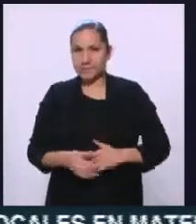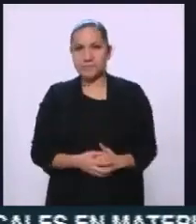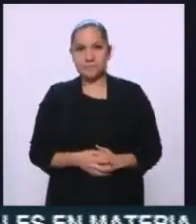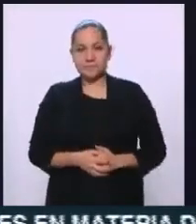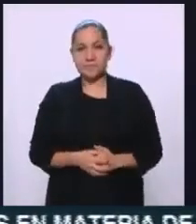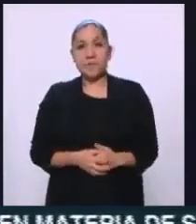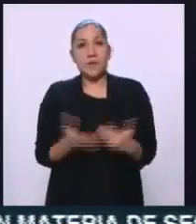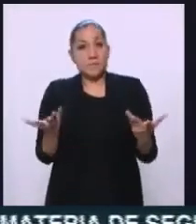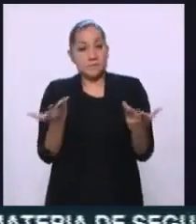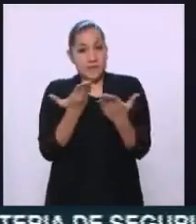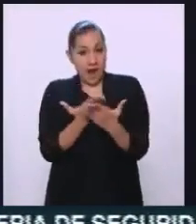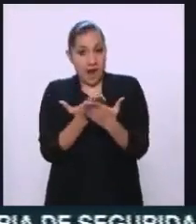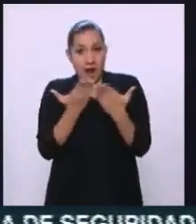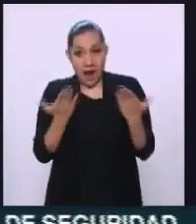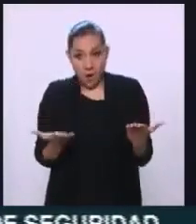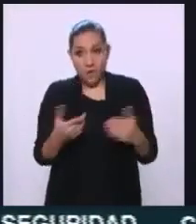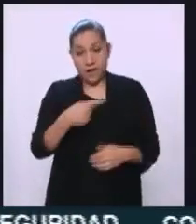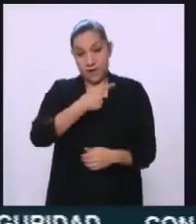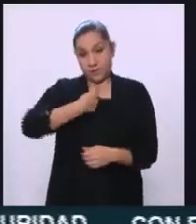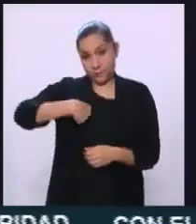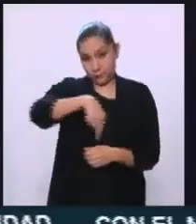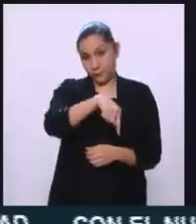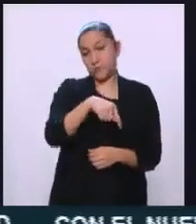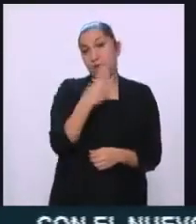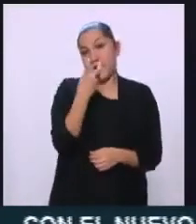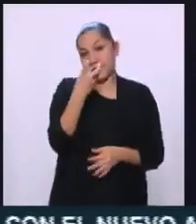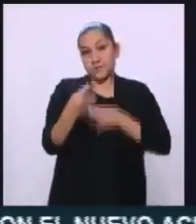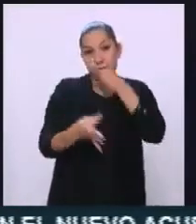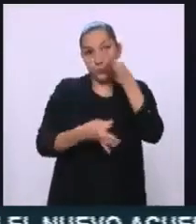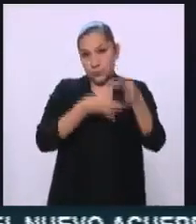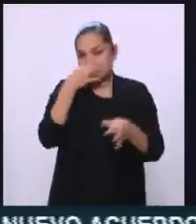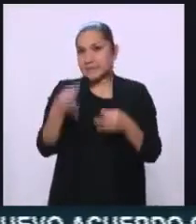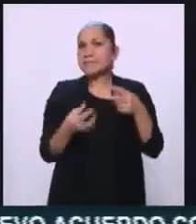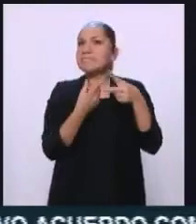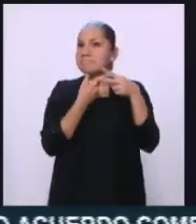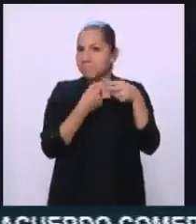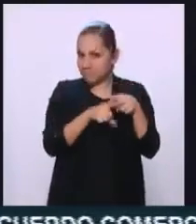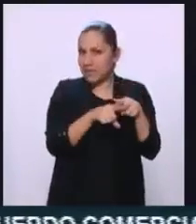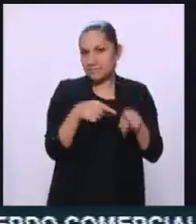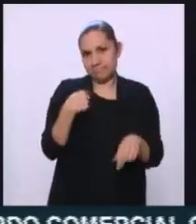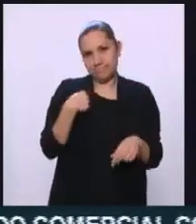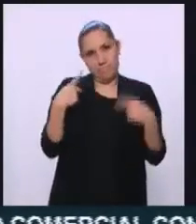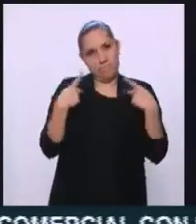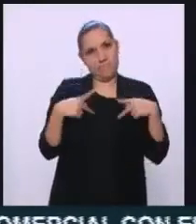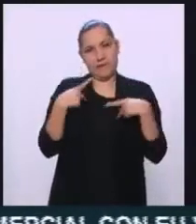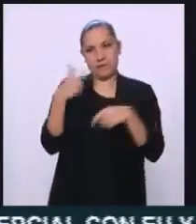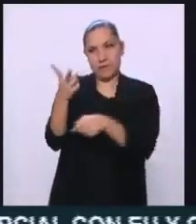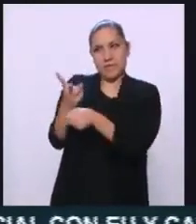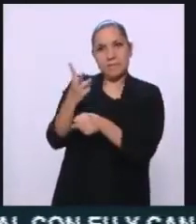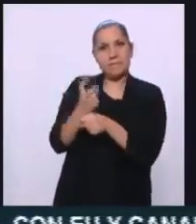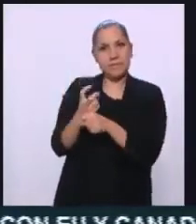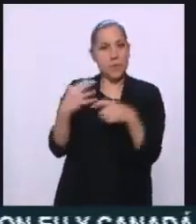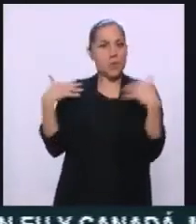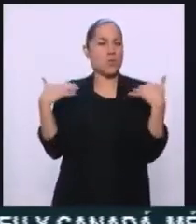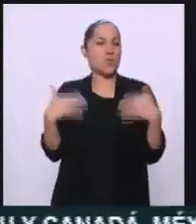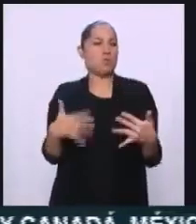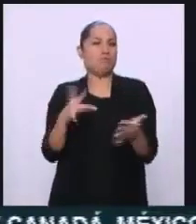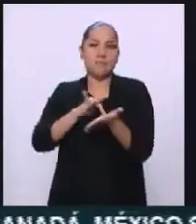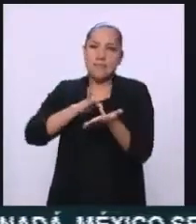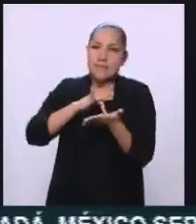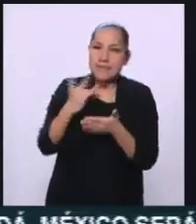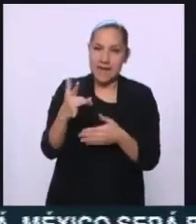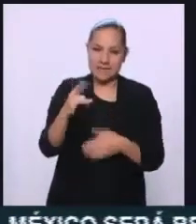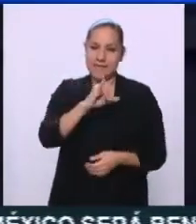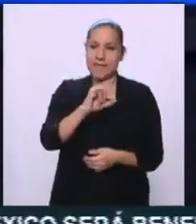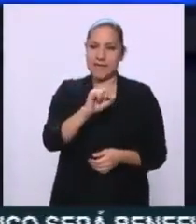Bueno, pues hoy que estamos estrenando este espacio, tenemos un invitado de lujo al que yo le agradezco mucho que esté aquí con nosotros, Jesús